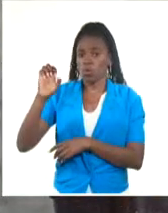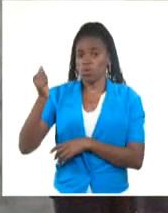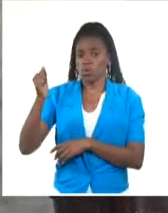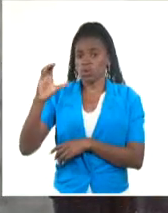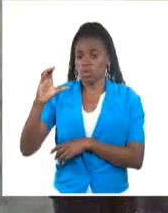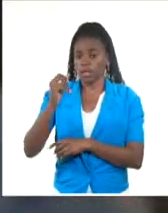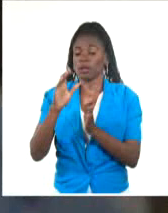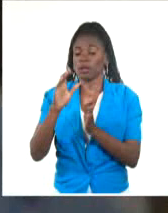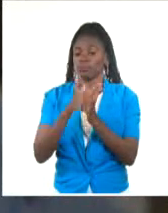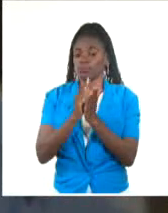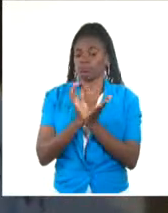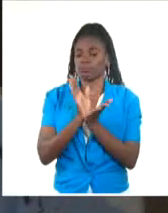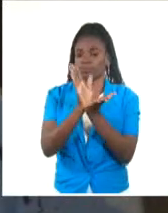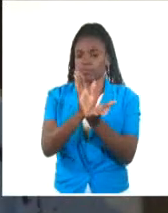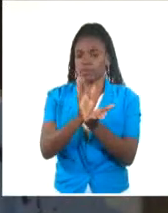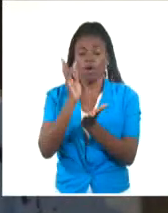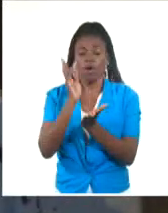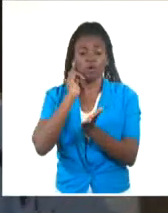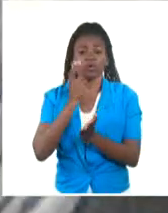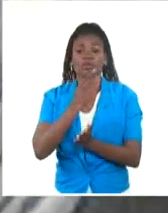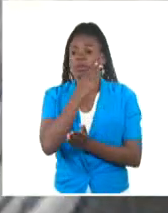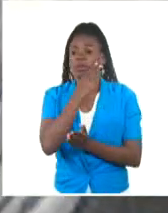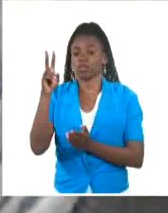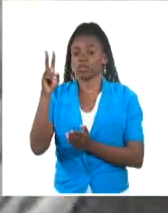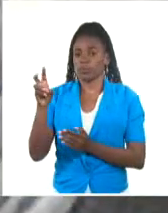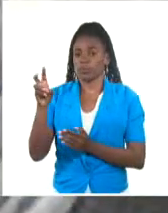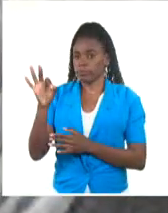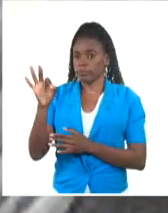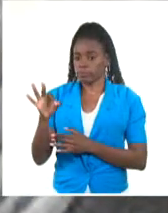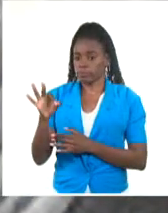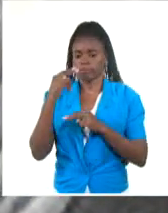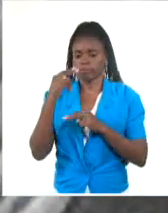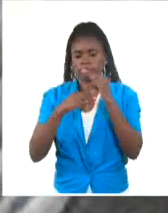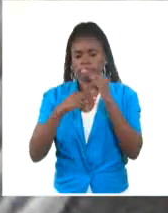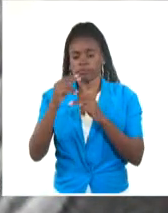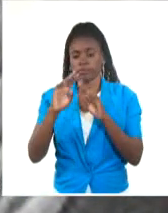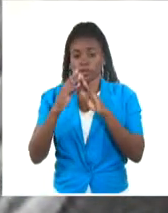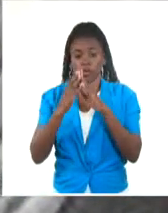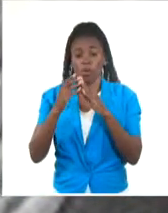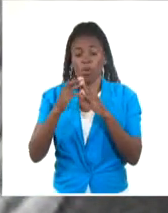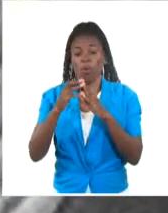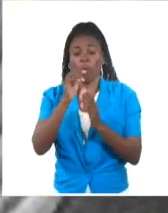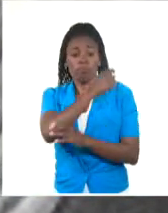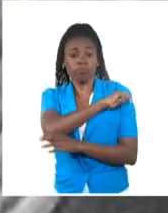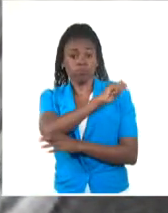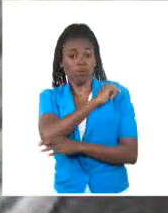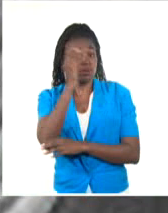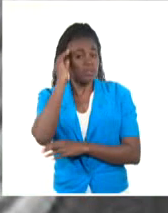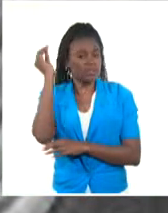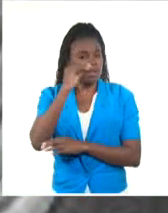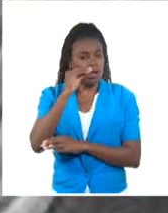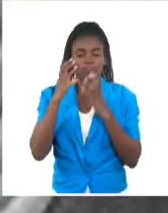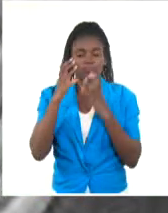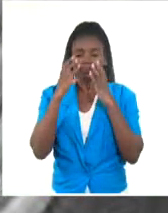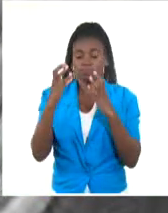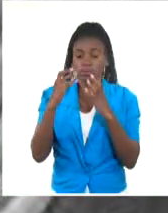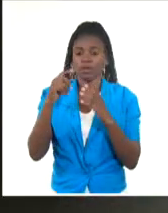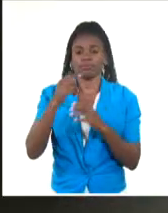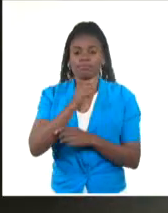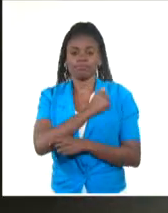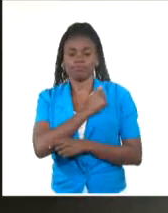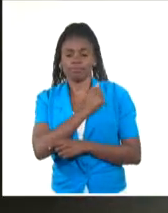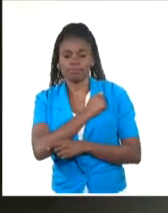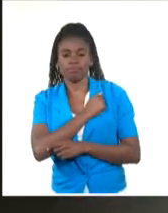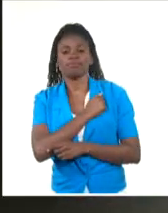Premio Nacional de Periodismo José Martí 2008. Su quehacer conquistó a los públicos que reconocieron el alcance y profundidad de su